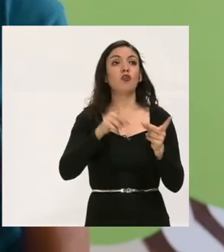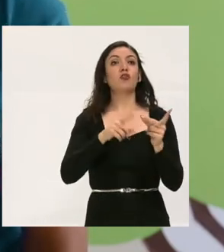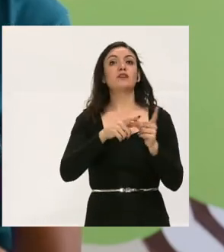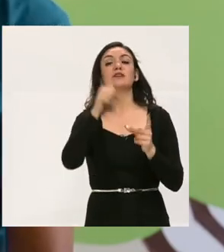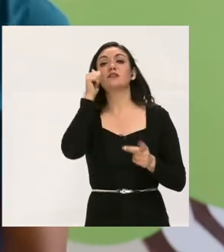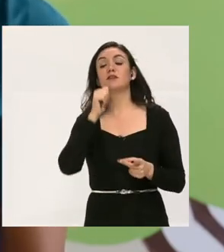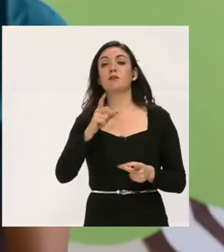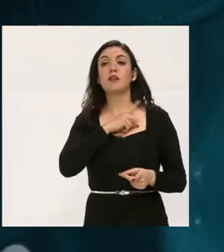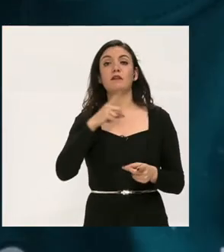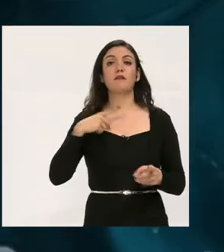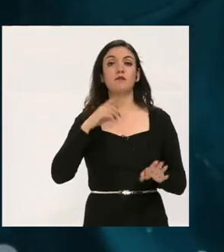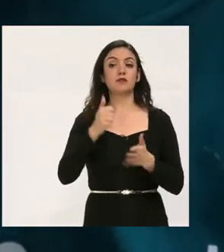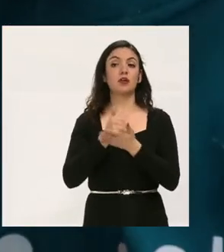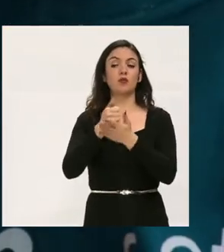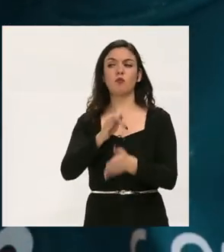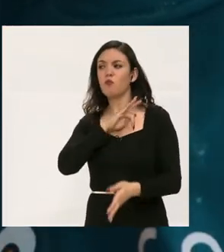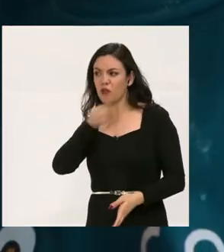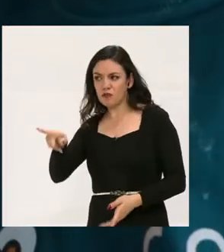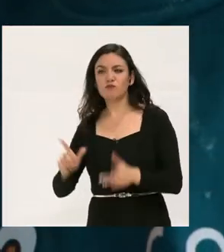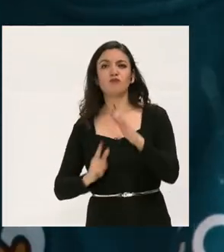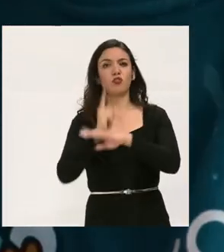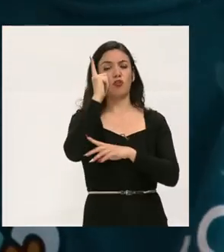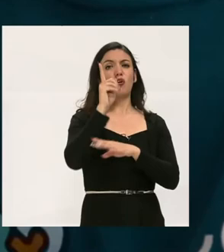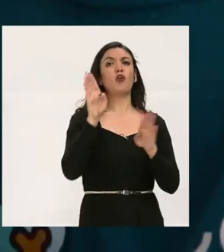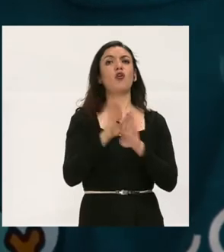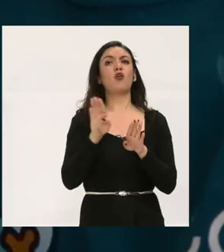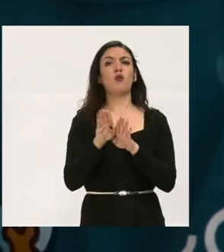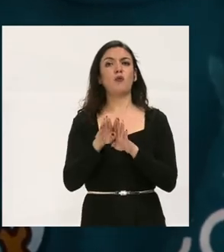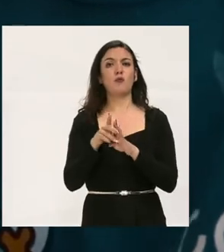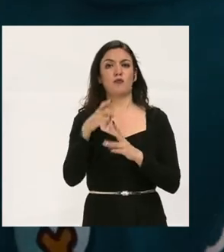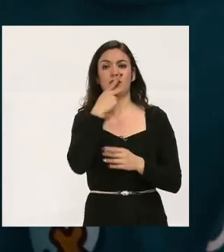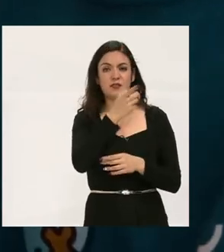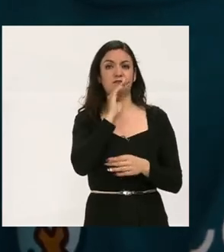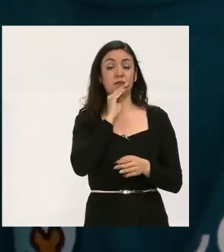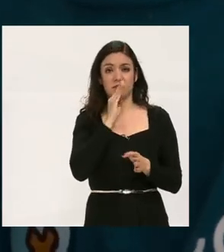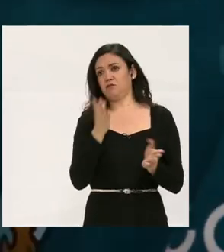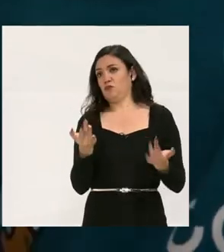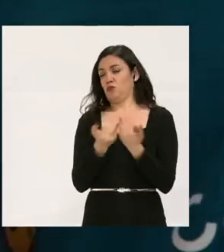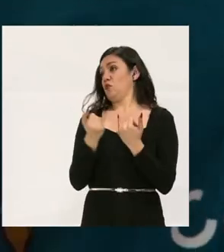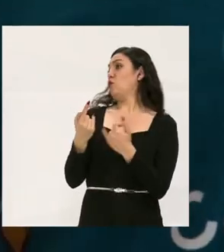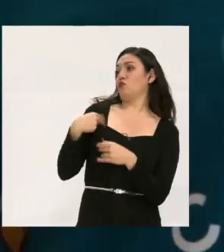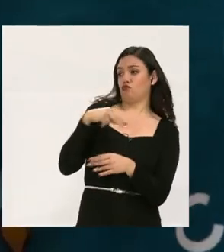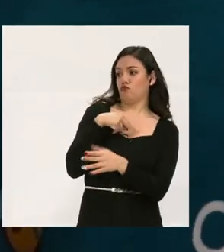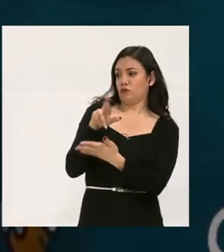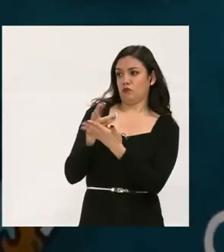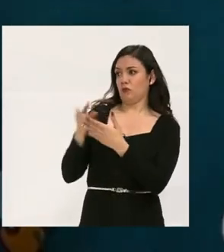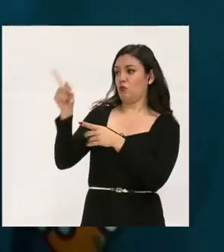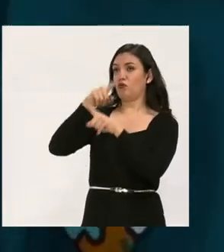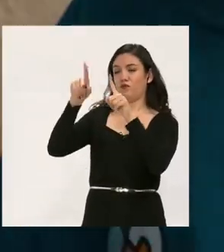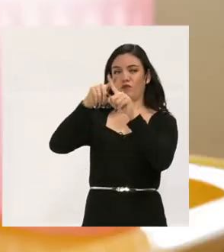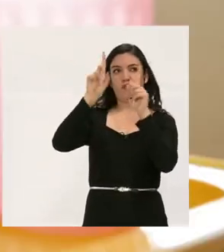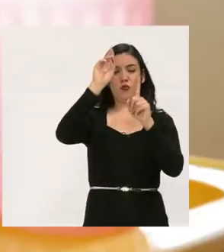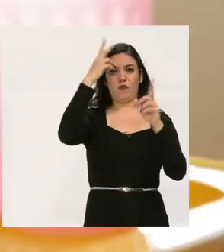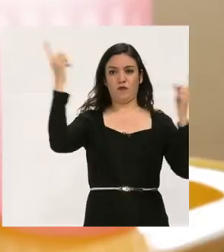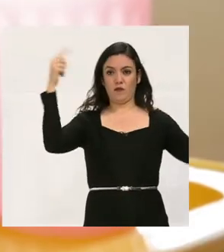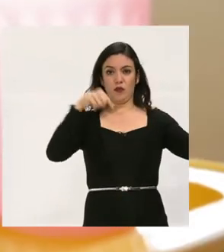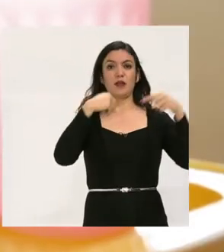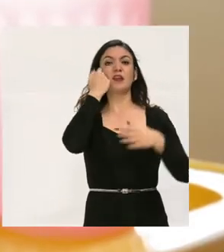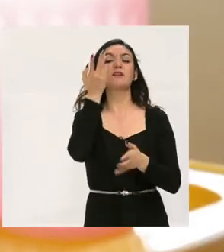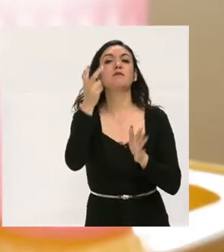donde siempre tenemos que ayudarles a que puedan lograr a veces la sociedad como lo hicimos nosotros recibimos aquí de otras universidades